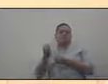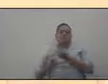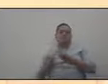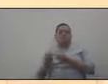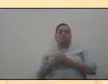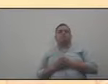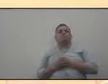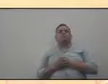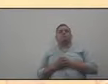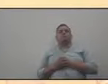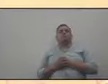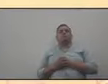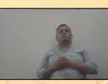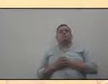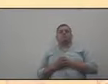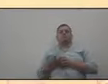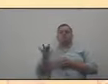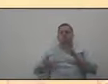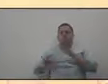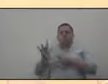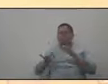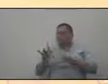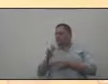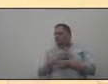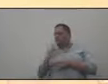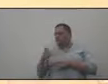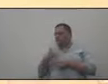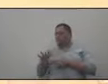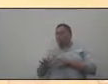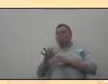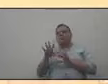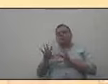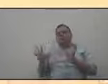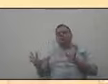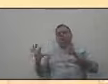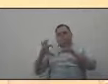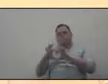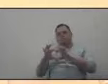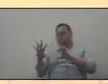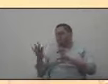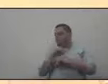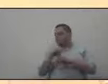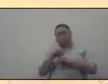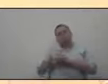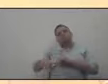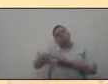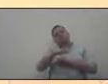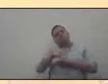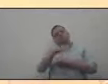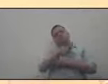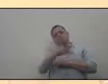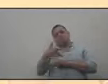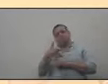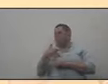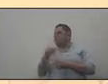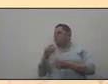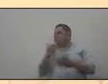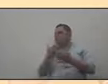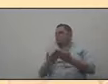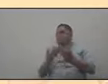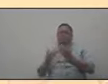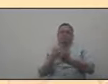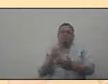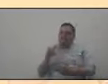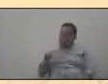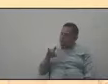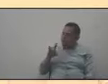solamente desde la Secretaría de Salud, sino desde Capresoca y articulado con todo el sector salud. Agradecerles mucho la invitación, doctora Nuria,